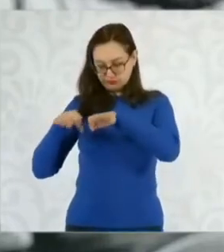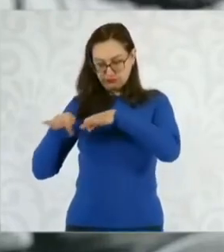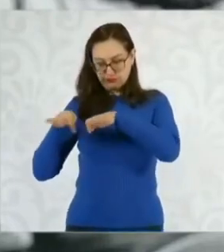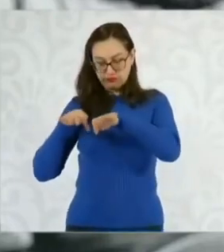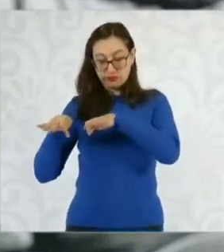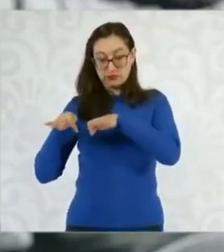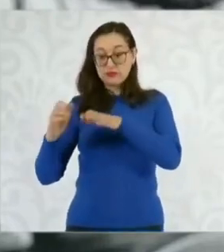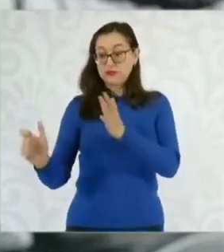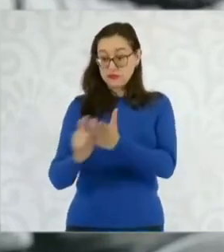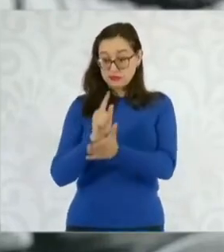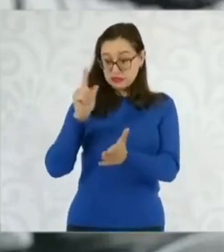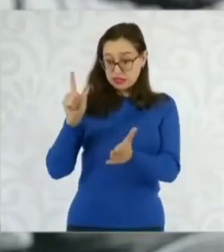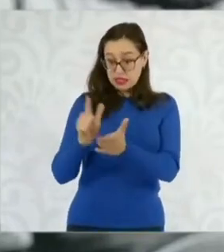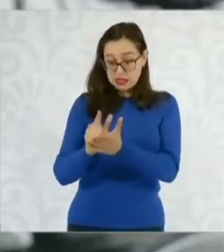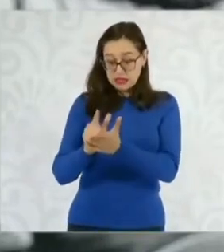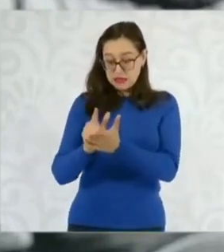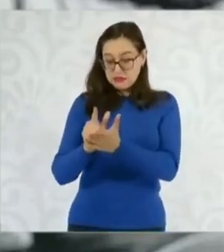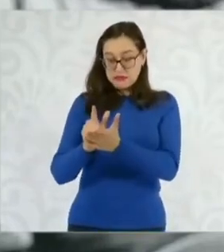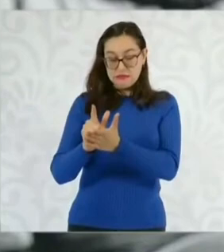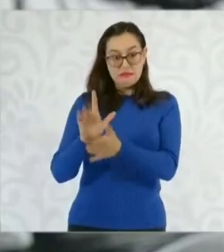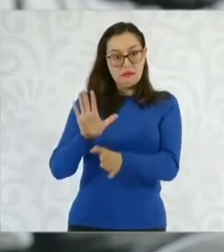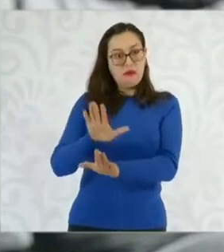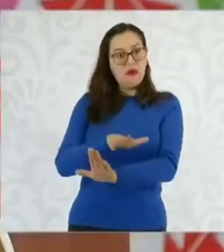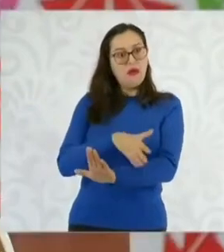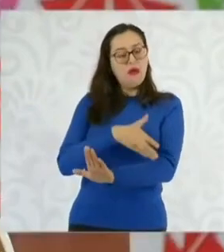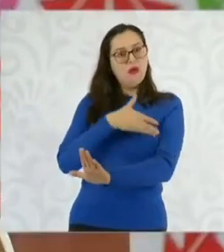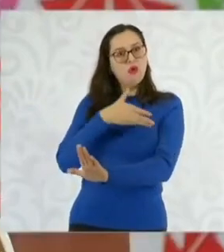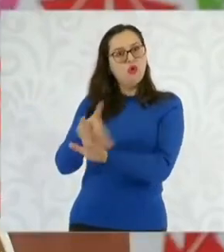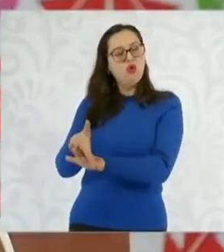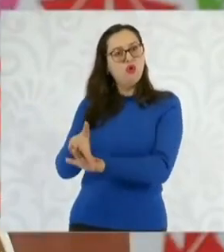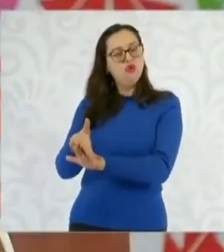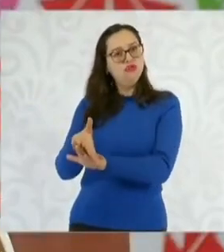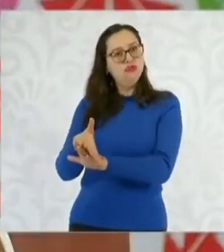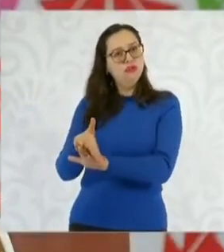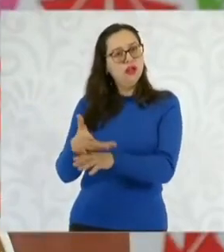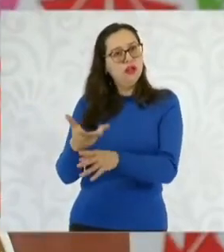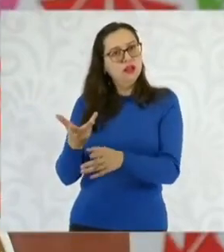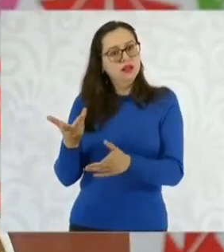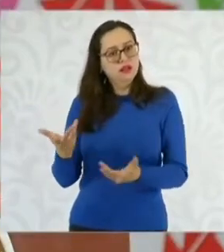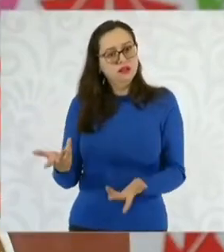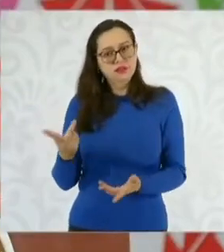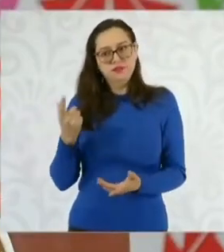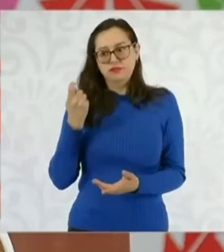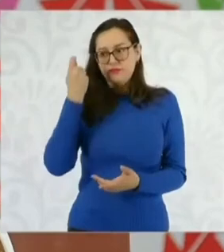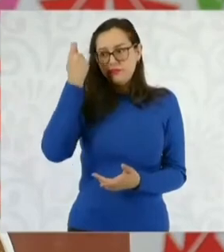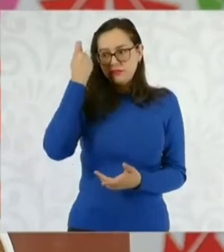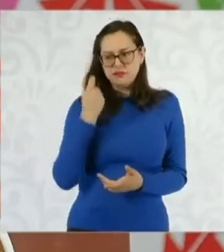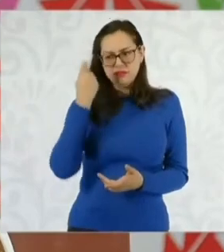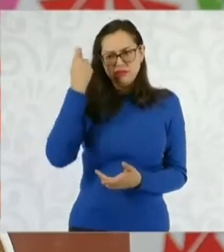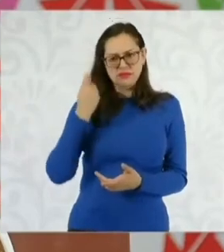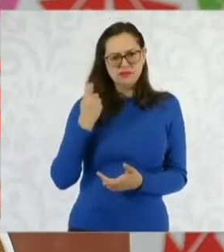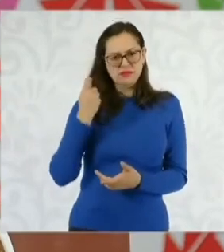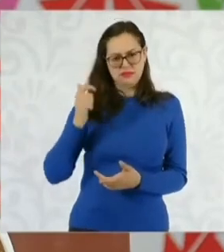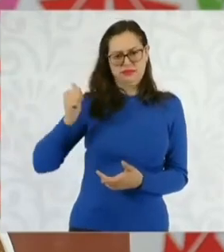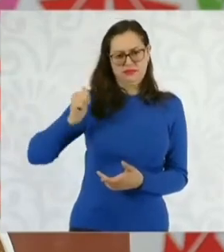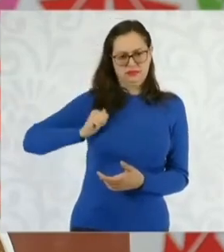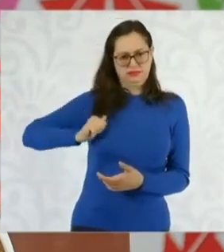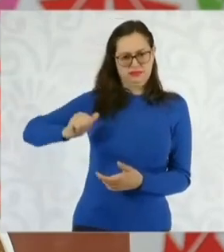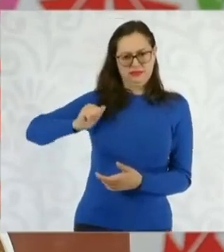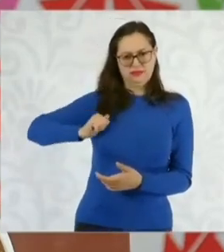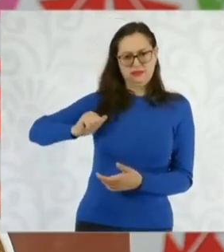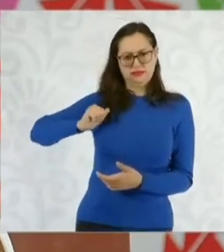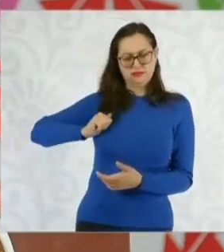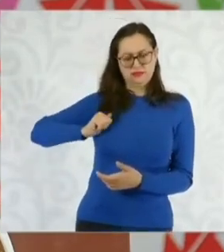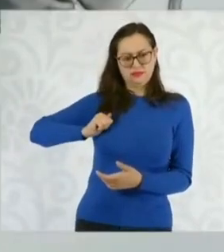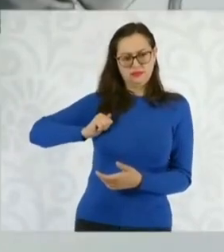menor sus ingresos después de que ya estuvieron pensionados al salario base de cotización del IMSS, que en el